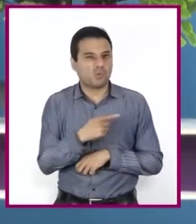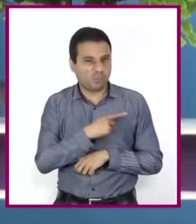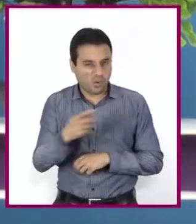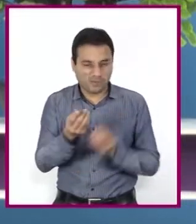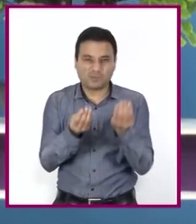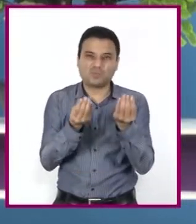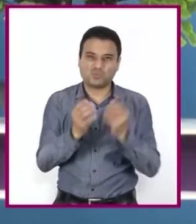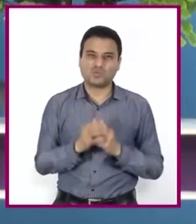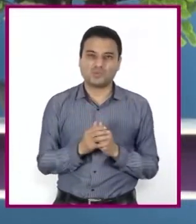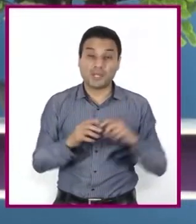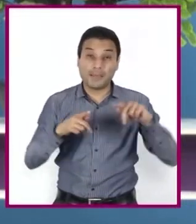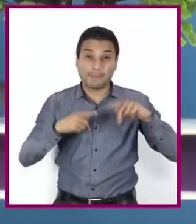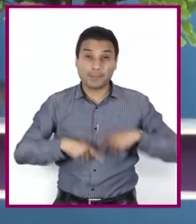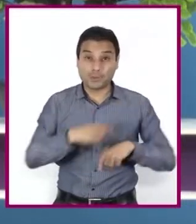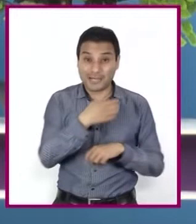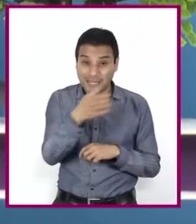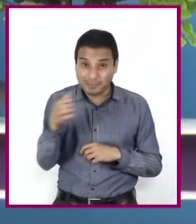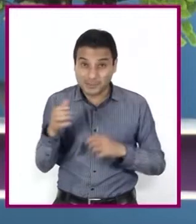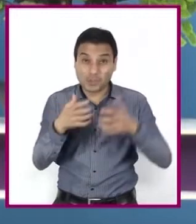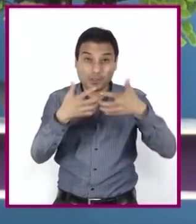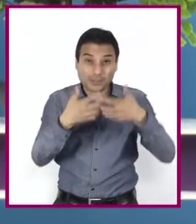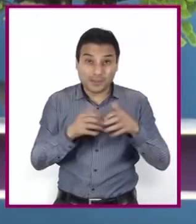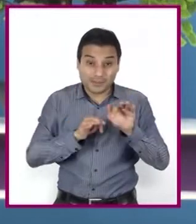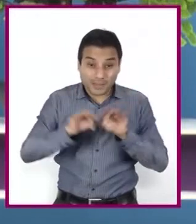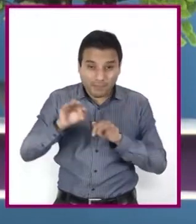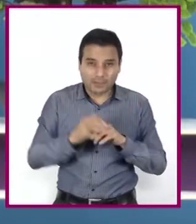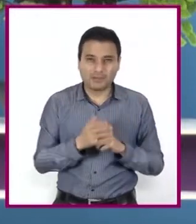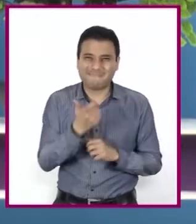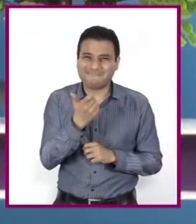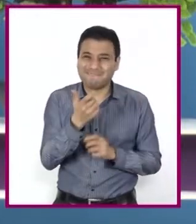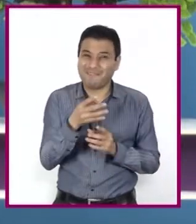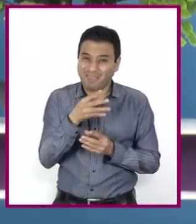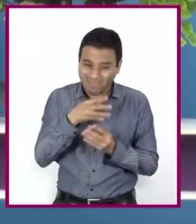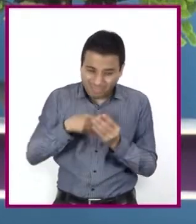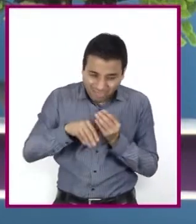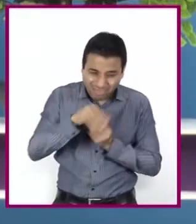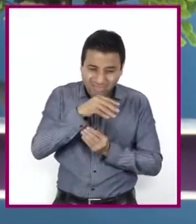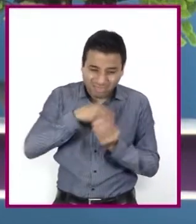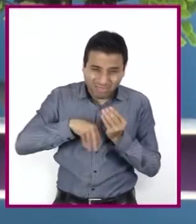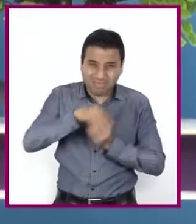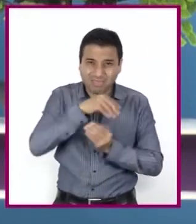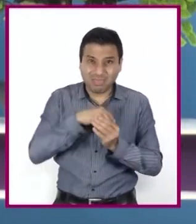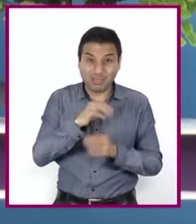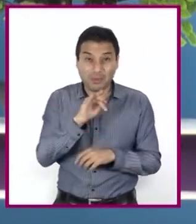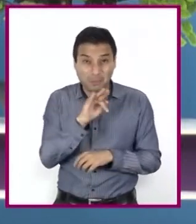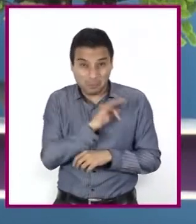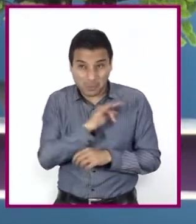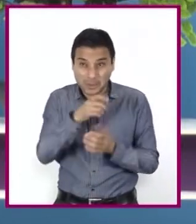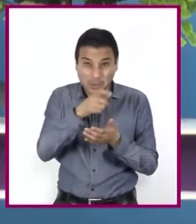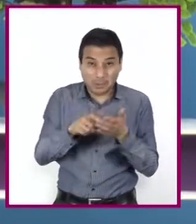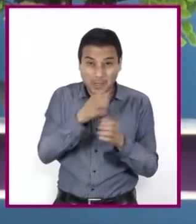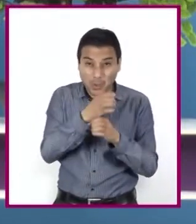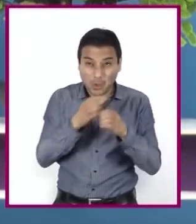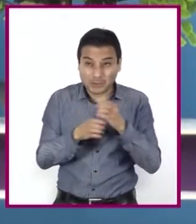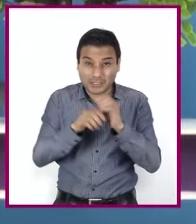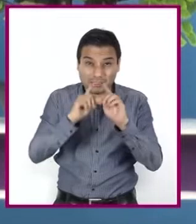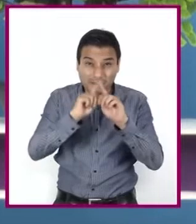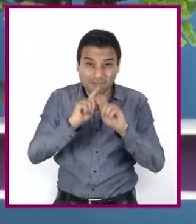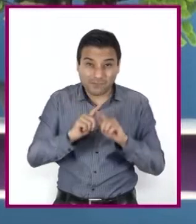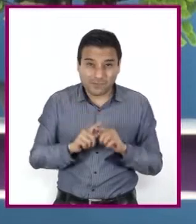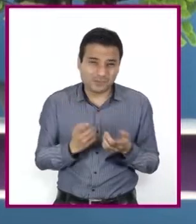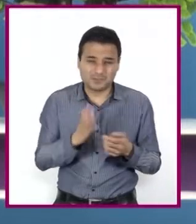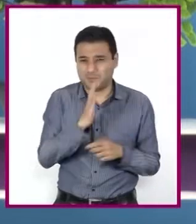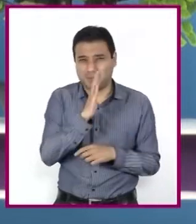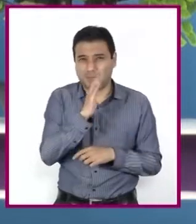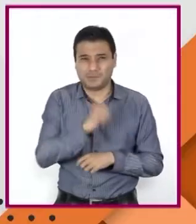campesinos apenas ganaban lo suficiente para sobrevivir y no tenían ingresos para comprar la enorme cantidad de productos que